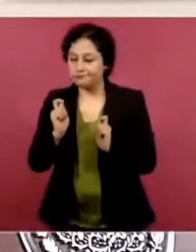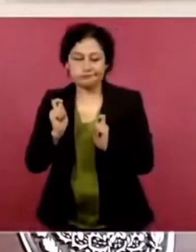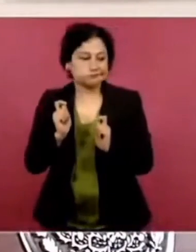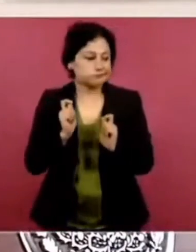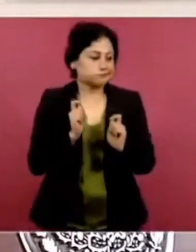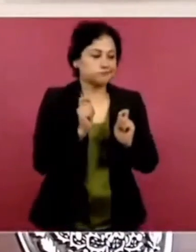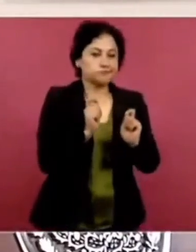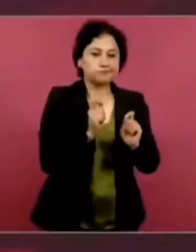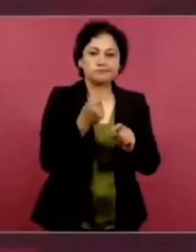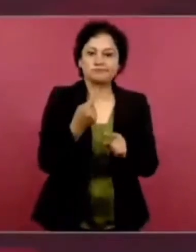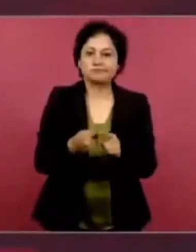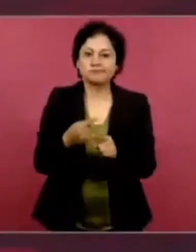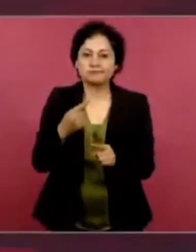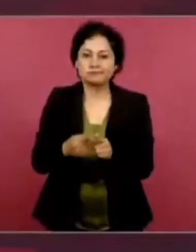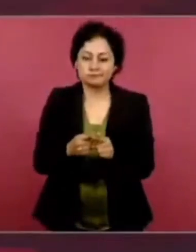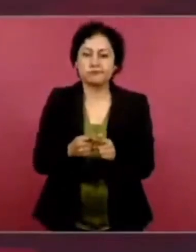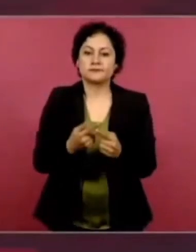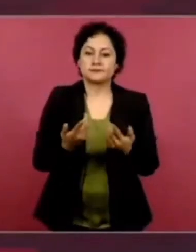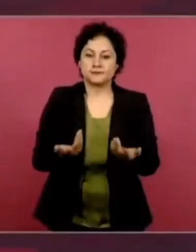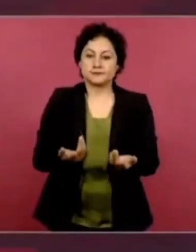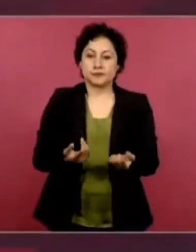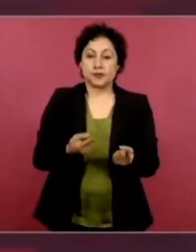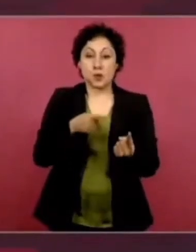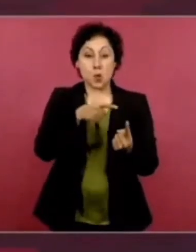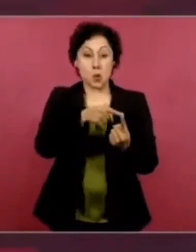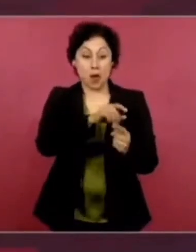muy cercano,